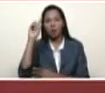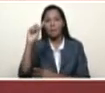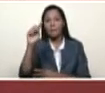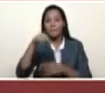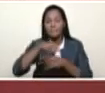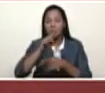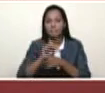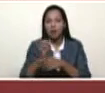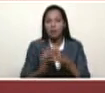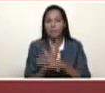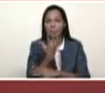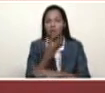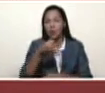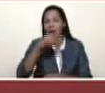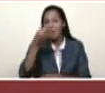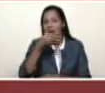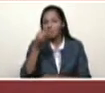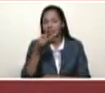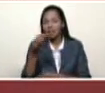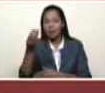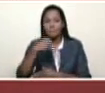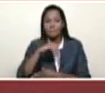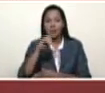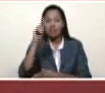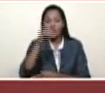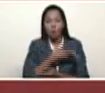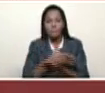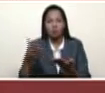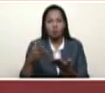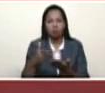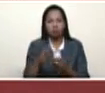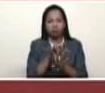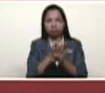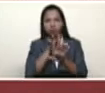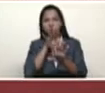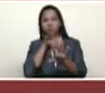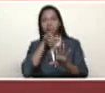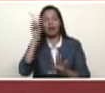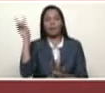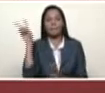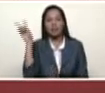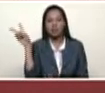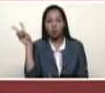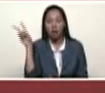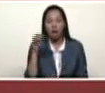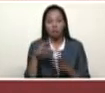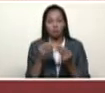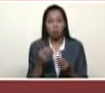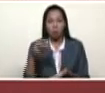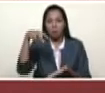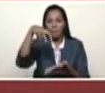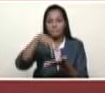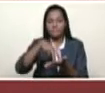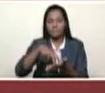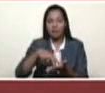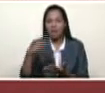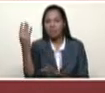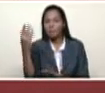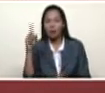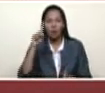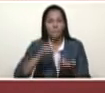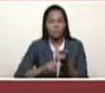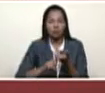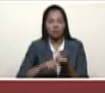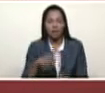la tarde, más de 1 millón de venezolanos en las calles y yo llego a la tarima como siempre, de la mano de Silia Flores,